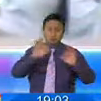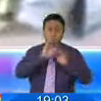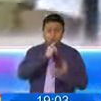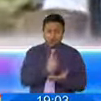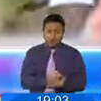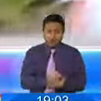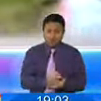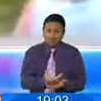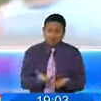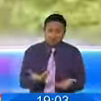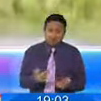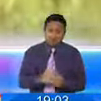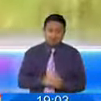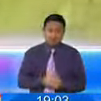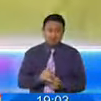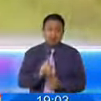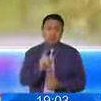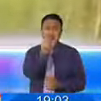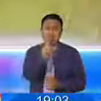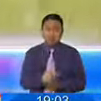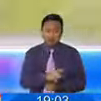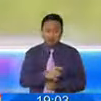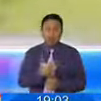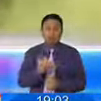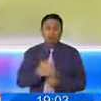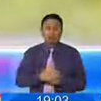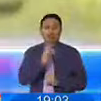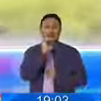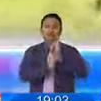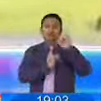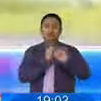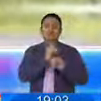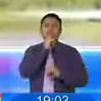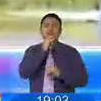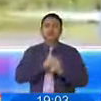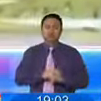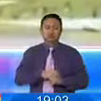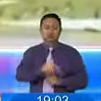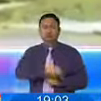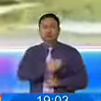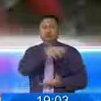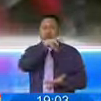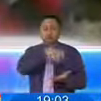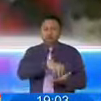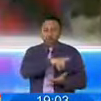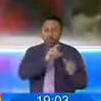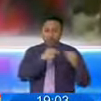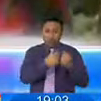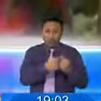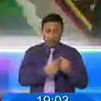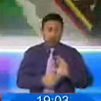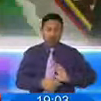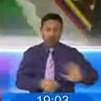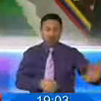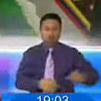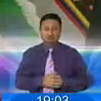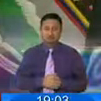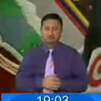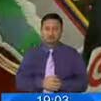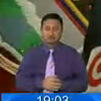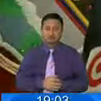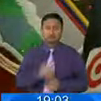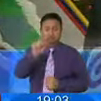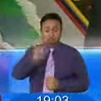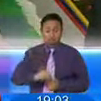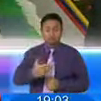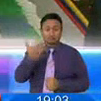ecuatoriano, ya que el único interlocutor válido dentro del sistema internacional es otro Estado y no grupos irregulares. Porque así nos